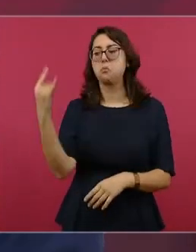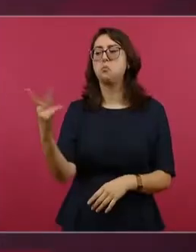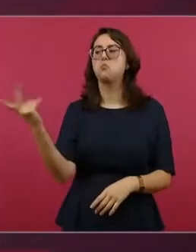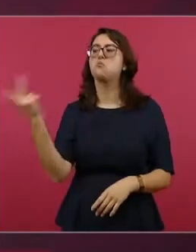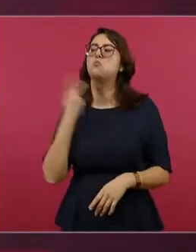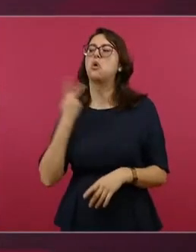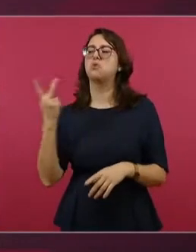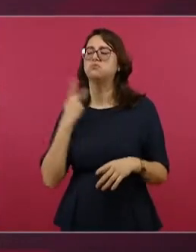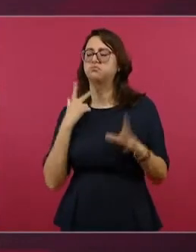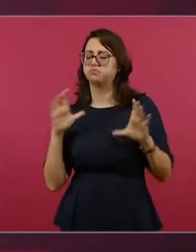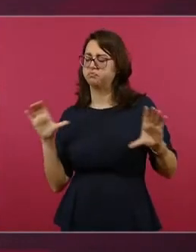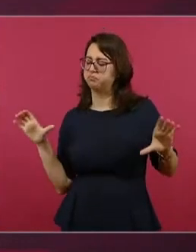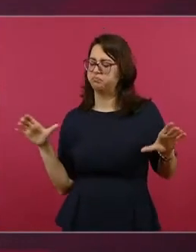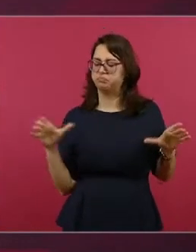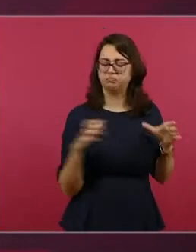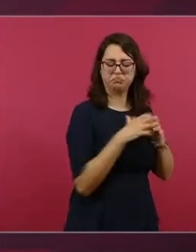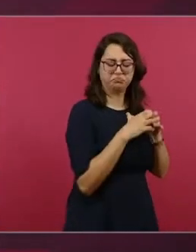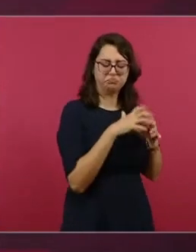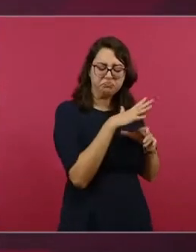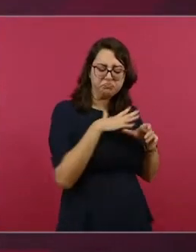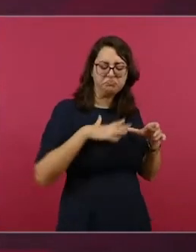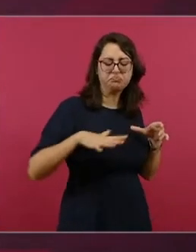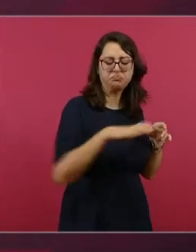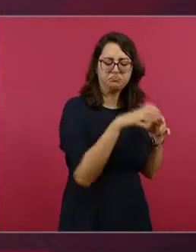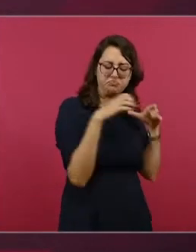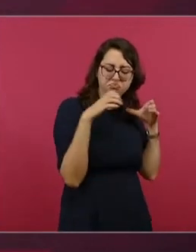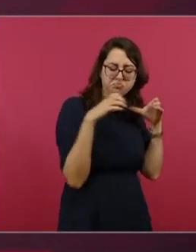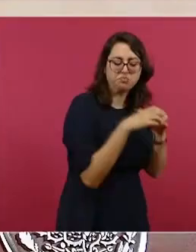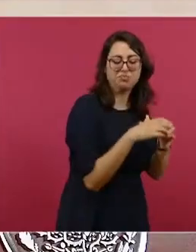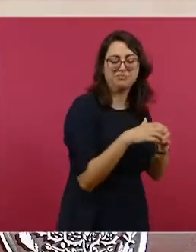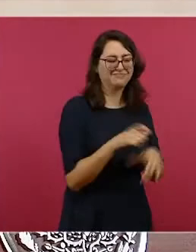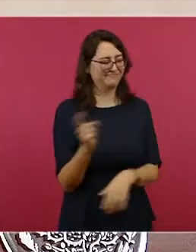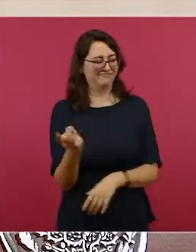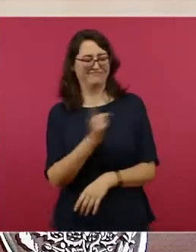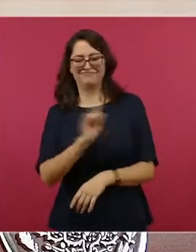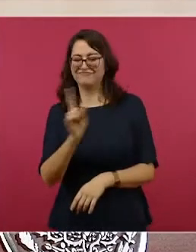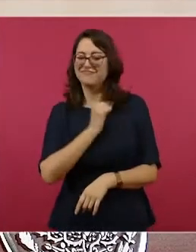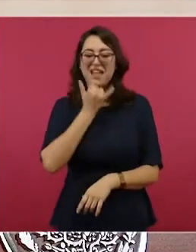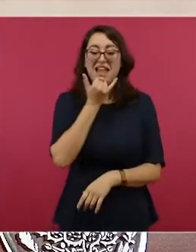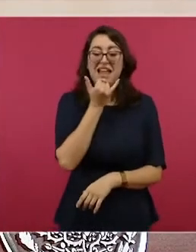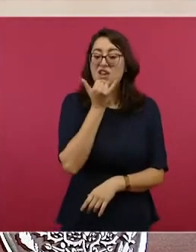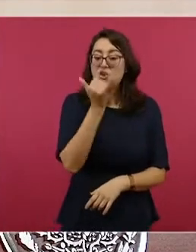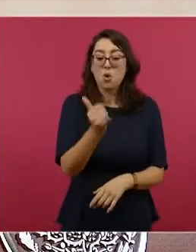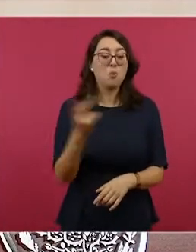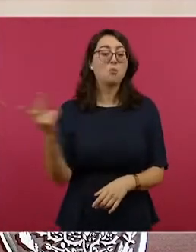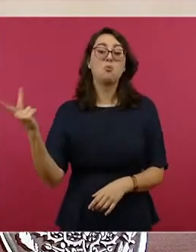Y ahora el actor, el protagonista principal de esta historia